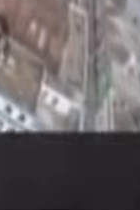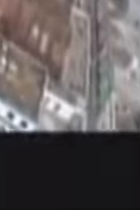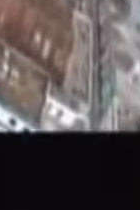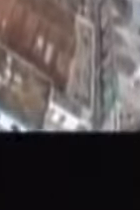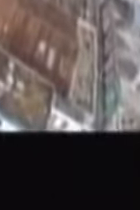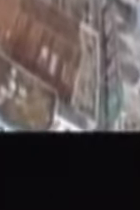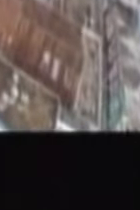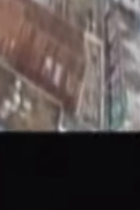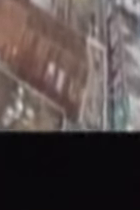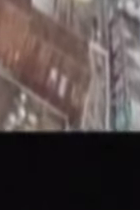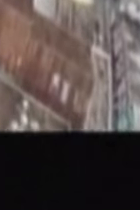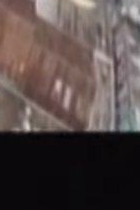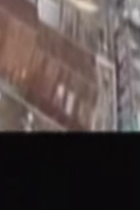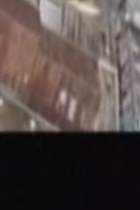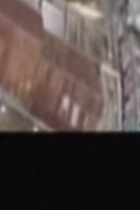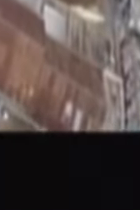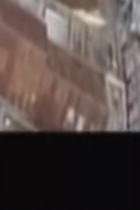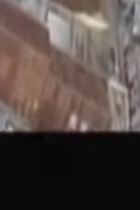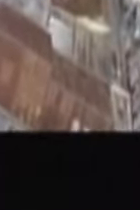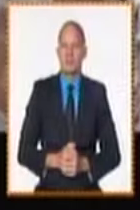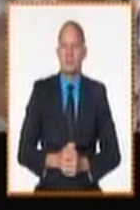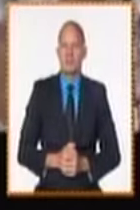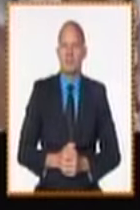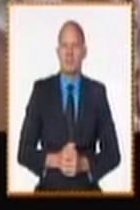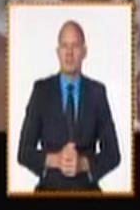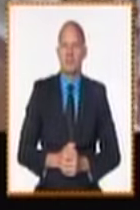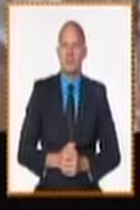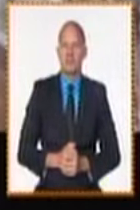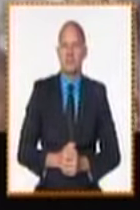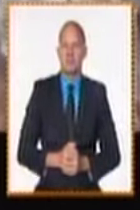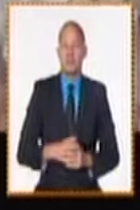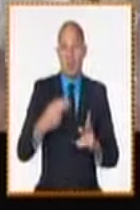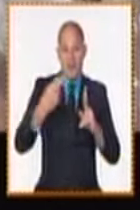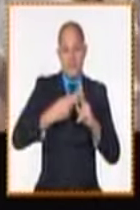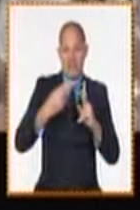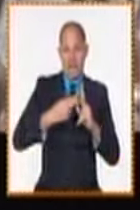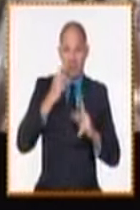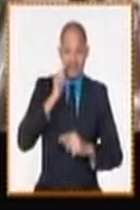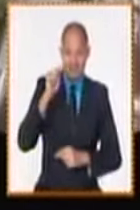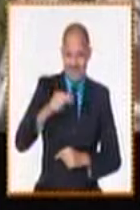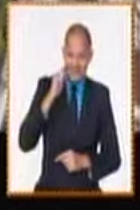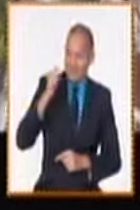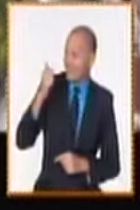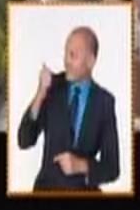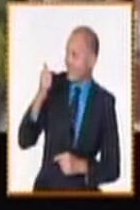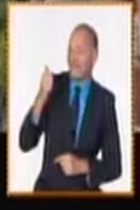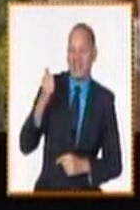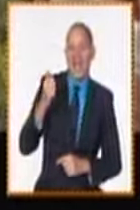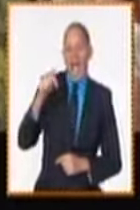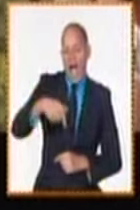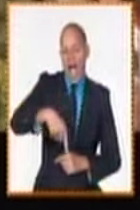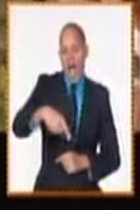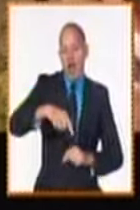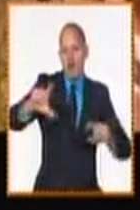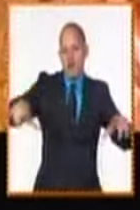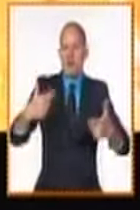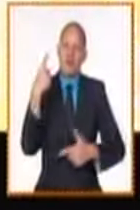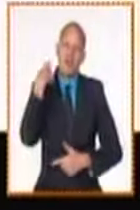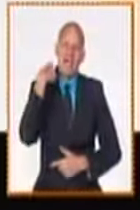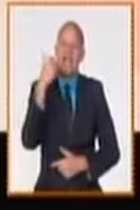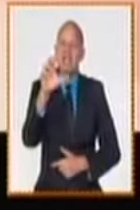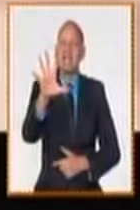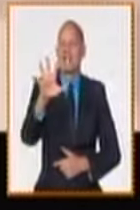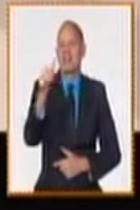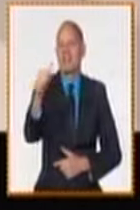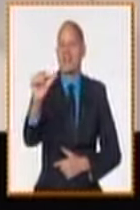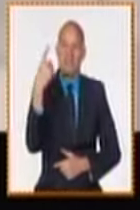Tiene el encanto de lo antaño y la novedad de un presente fundado sobre 510 años de historias y leyendas reales,